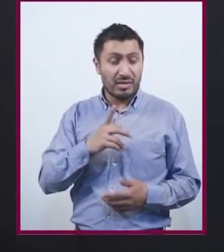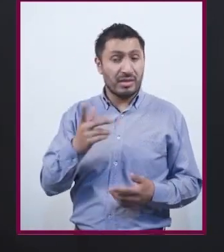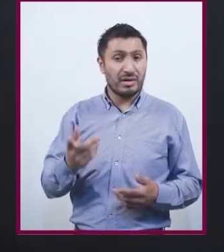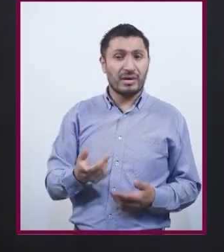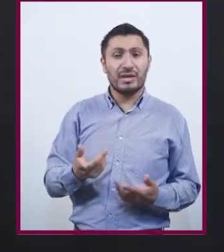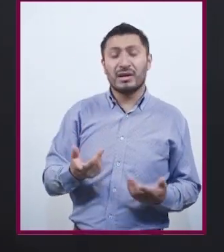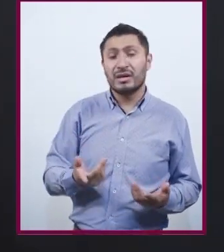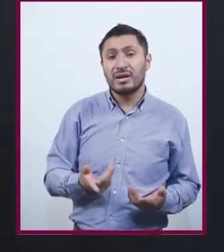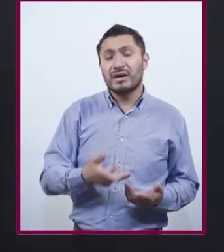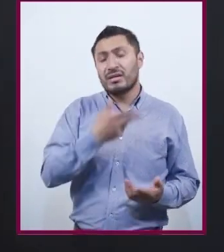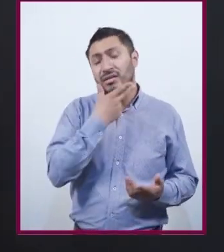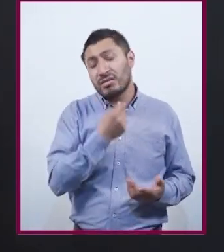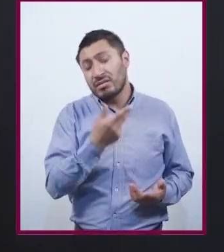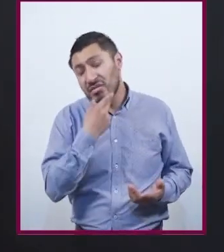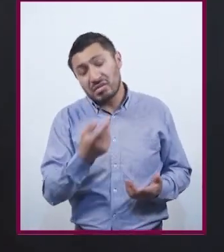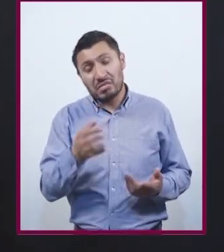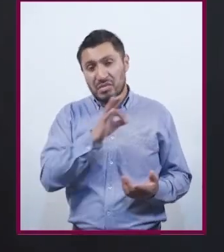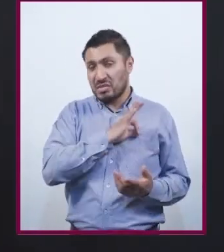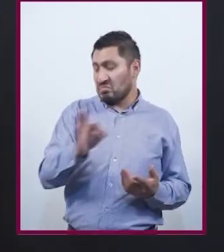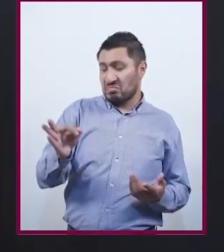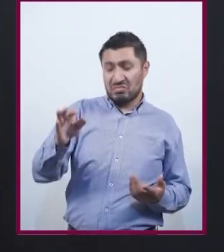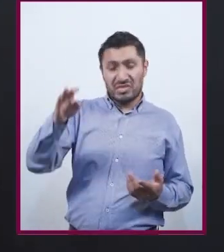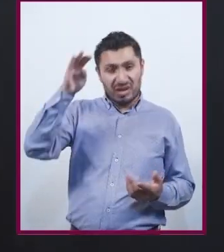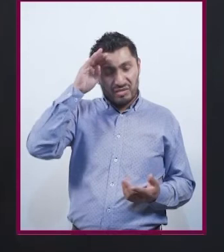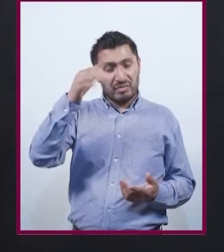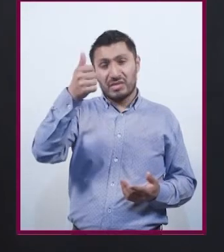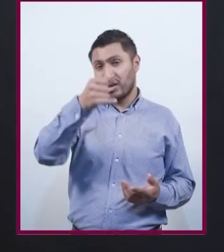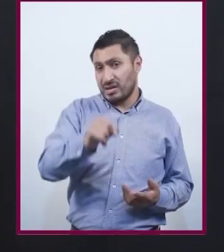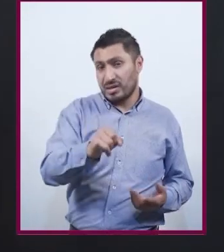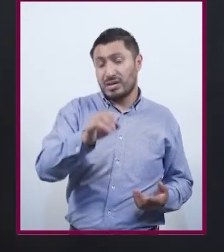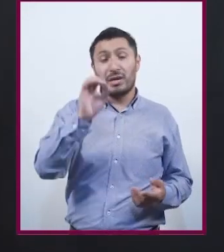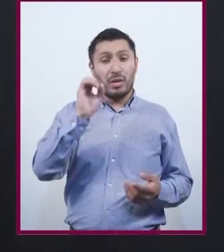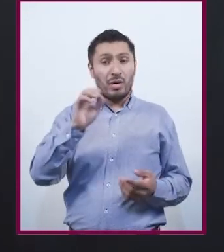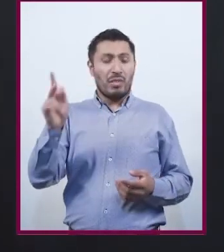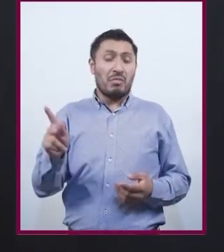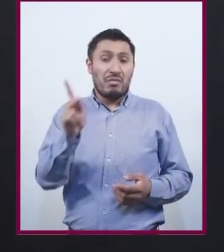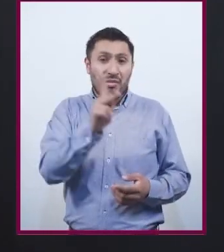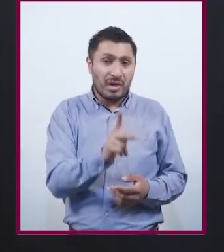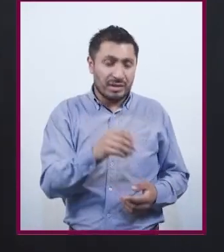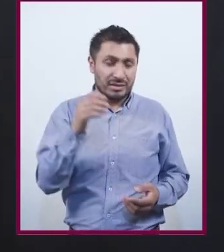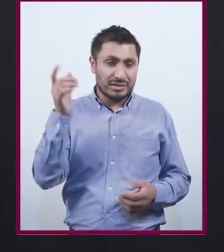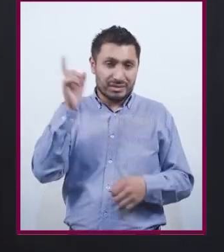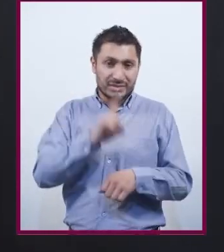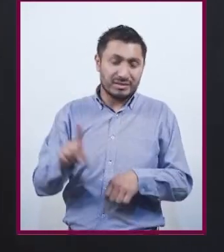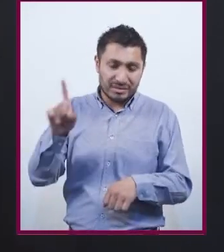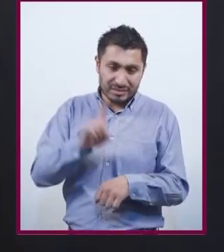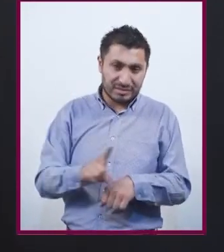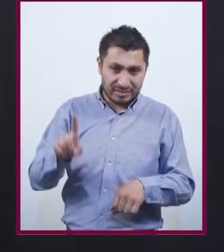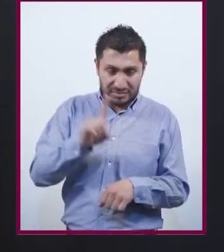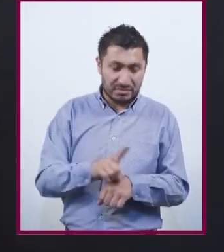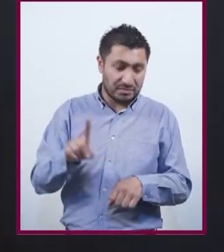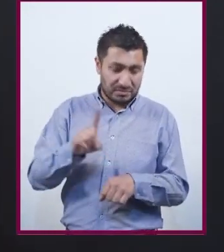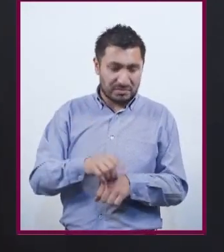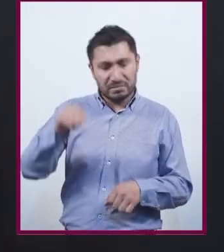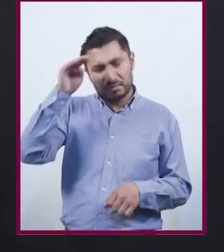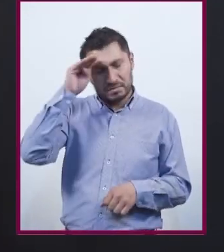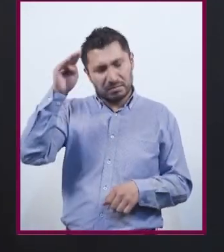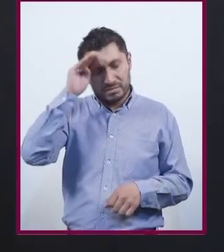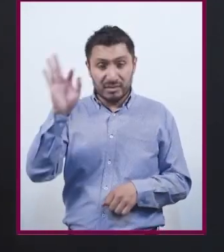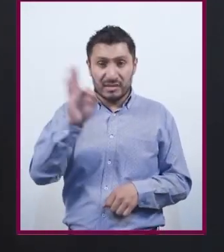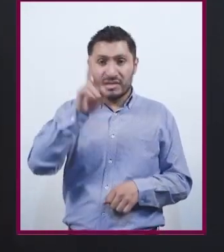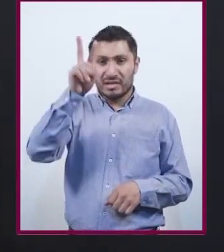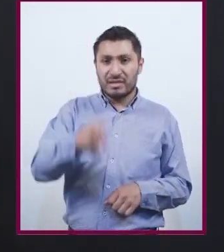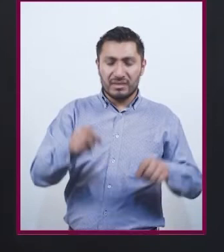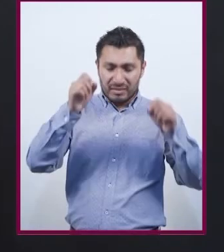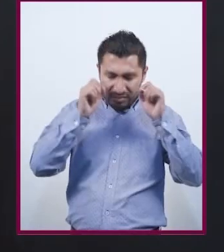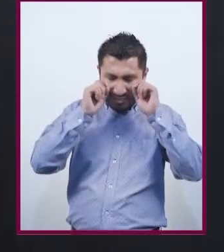estudiante mexicana y un estudiante mexicano es capaz de plantearse tales preguntas o unas muy parecidas cada día de su vida